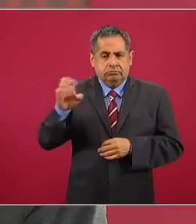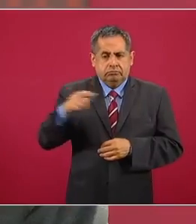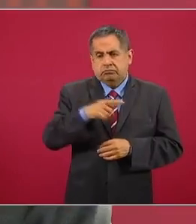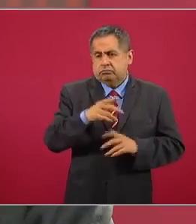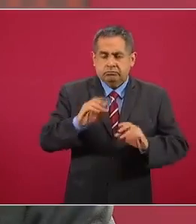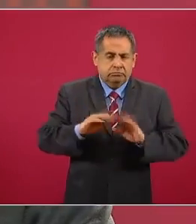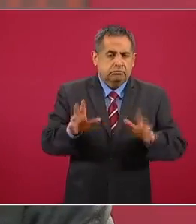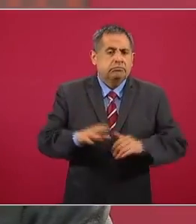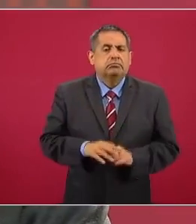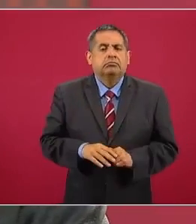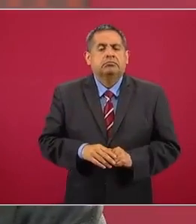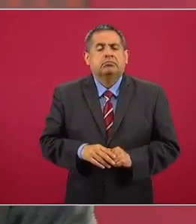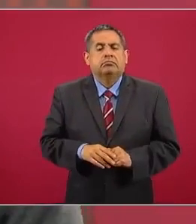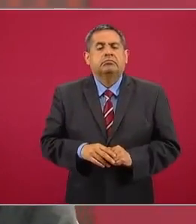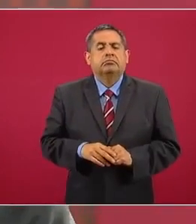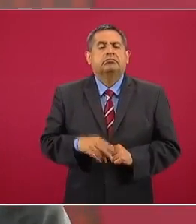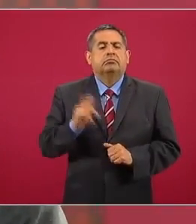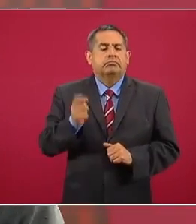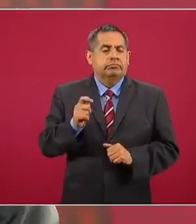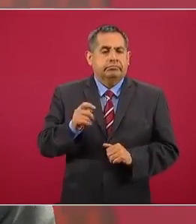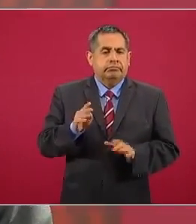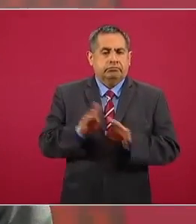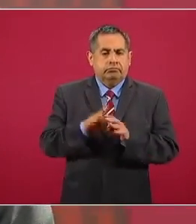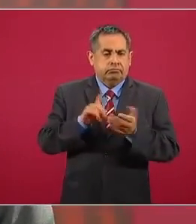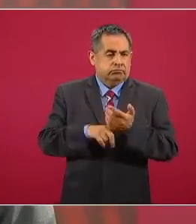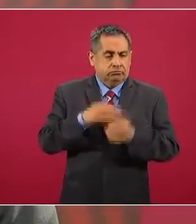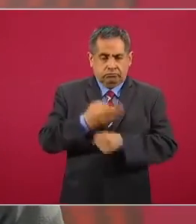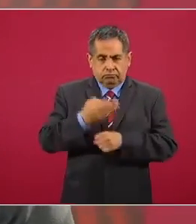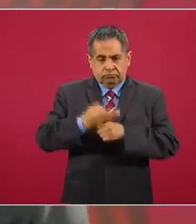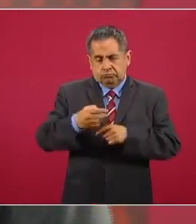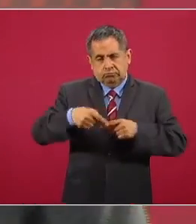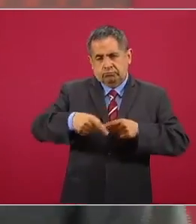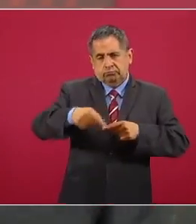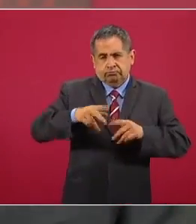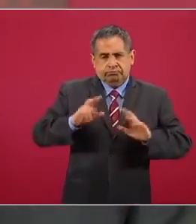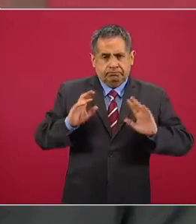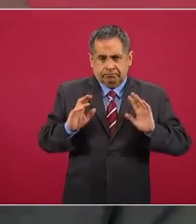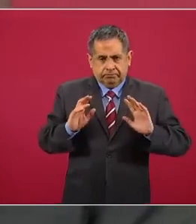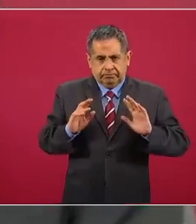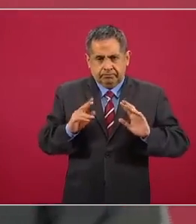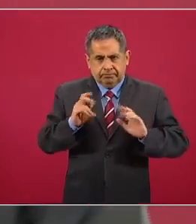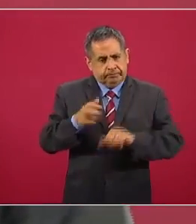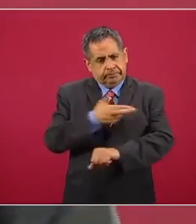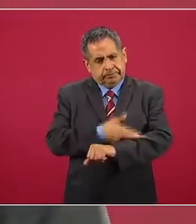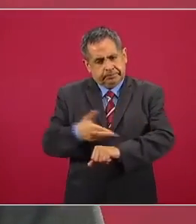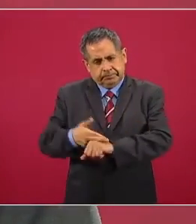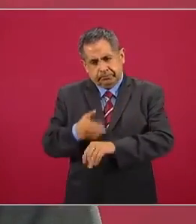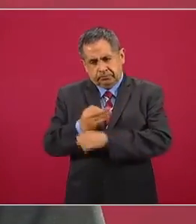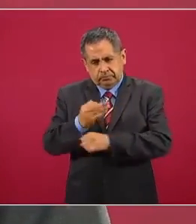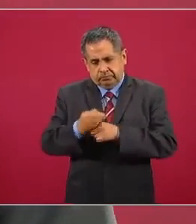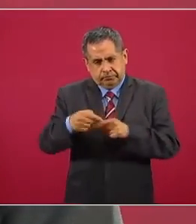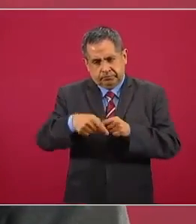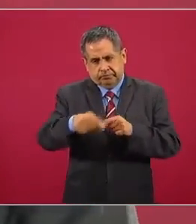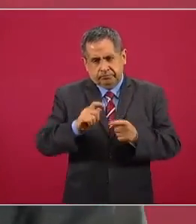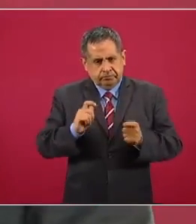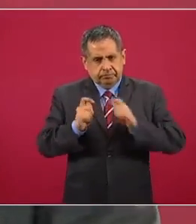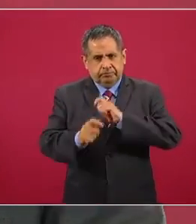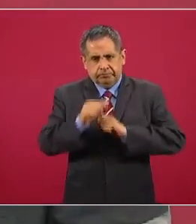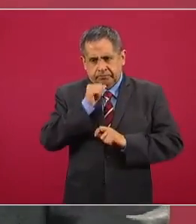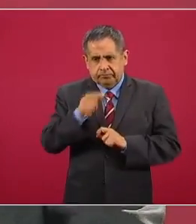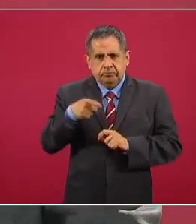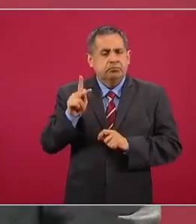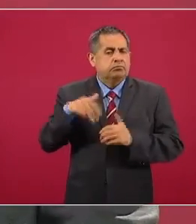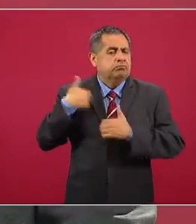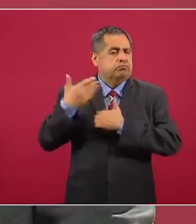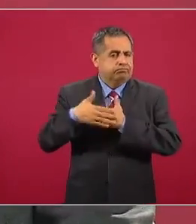Desde luego no vamos a por ahora a llevar a cabo ningún ajuste, pero